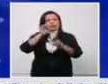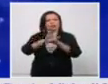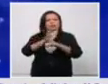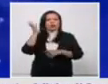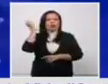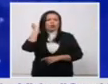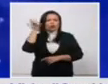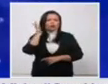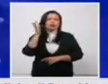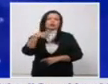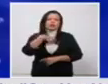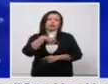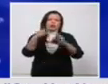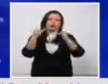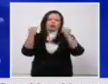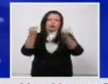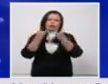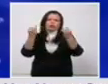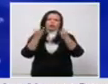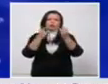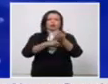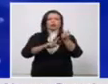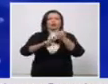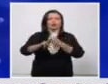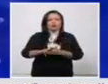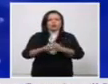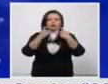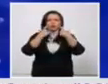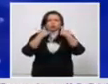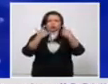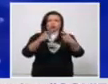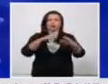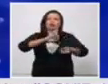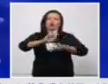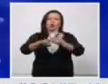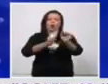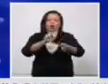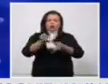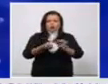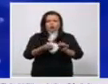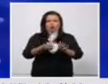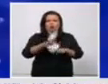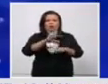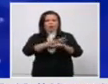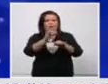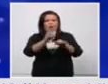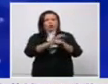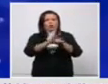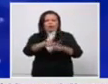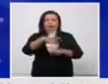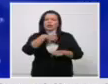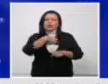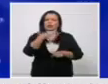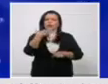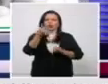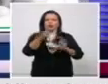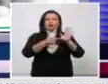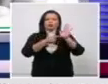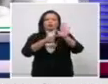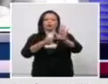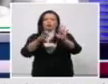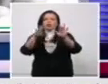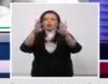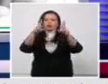que ha sido, digamos, una de las abanderadas también en el control epidemiológico, en los resultados, y estamos hablando justamente de Las